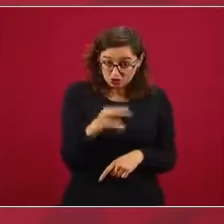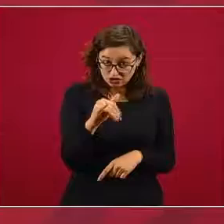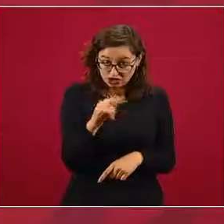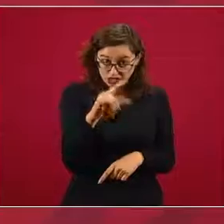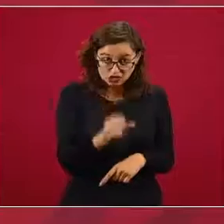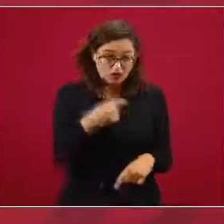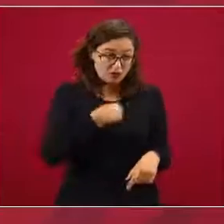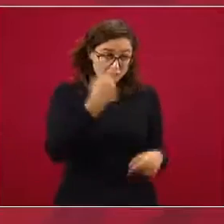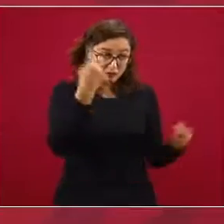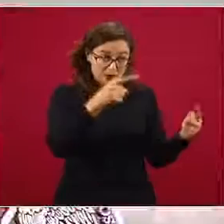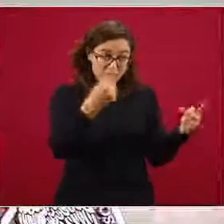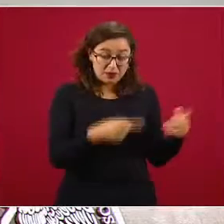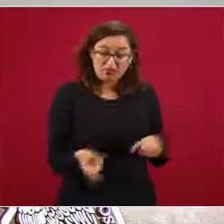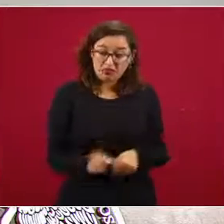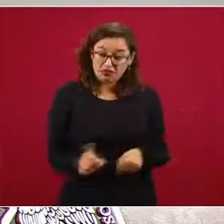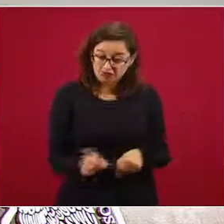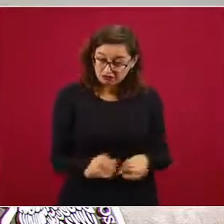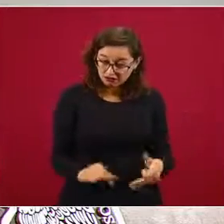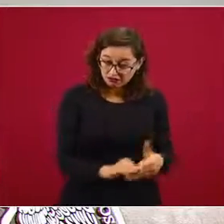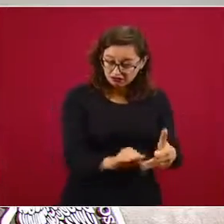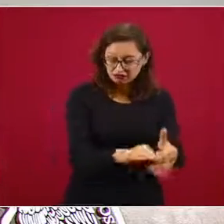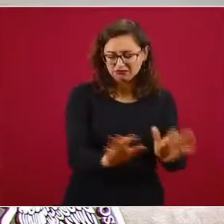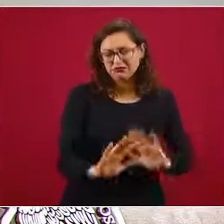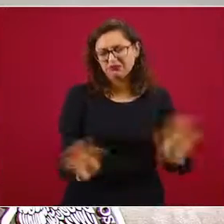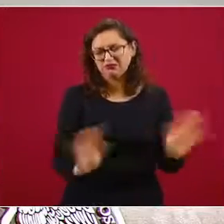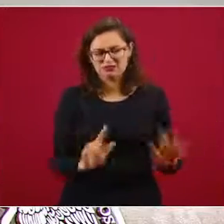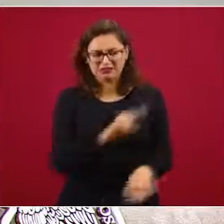y lo saben todos los funcionarios.